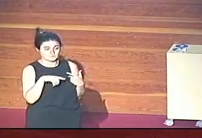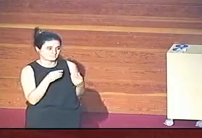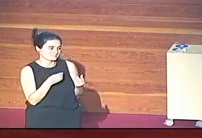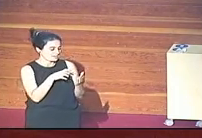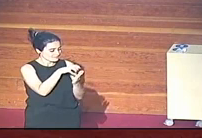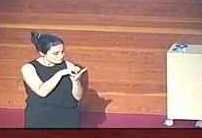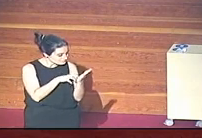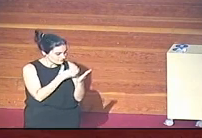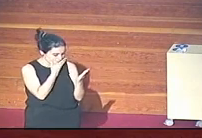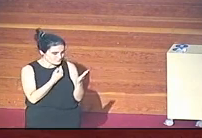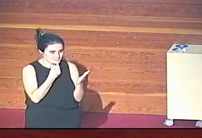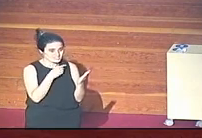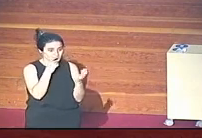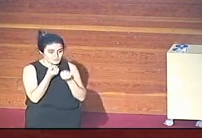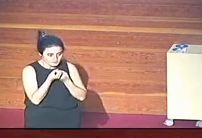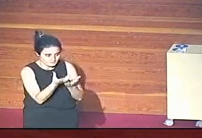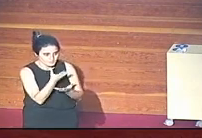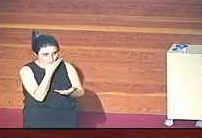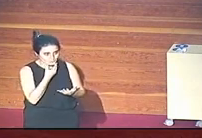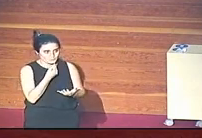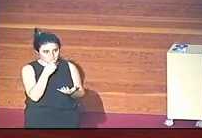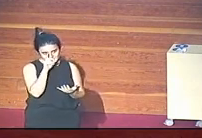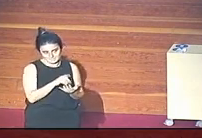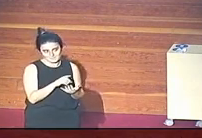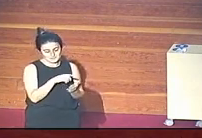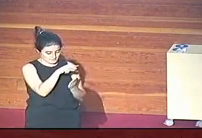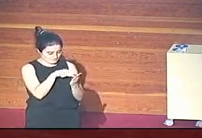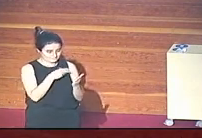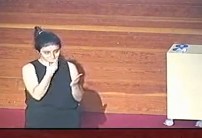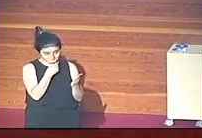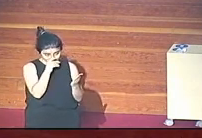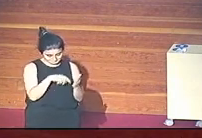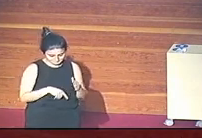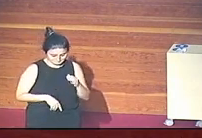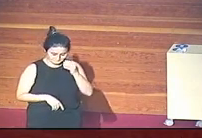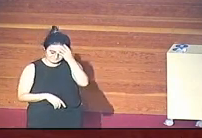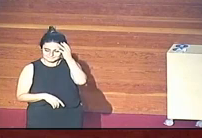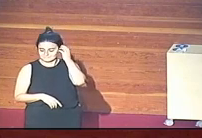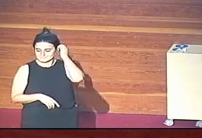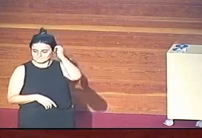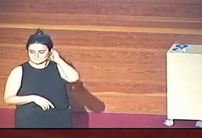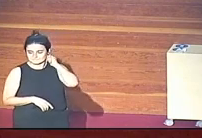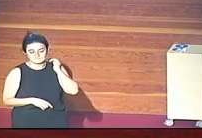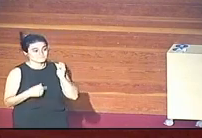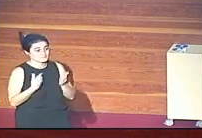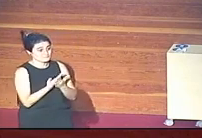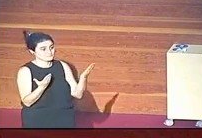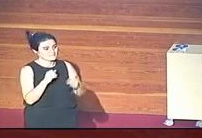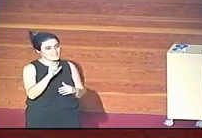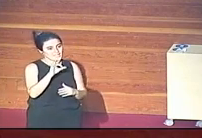de escribir bonitas de contar y bonitas de leerlo ahora en el asombrar yo tengo una